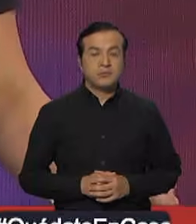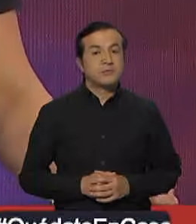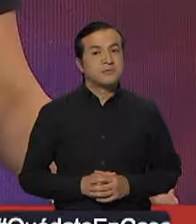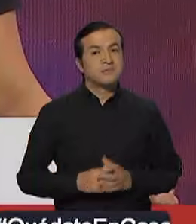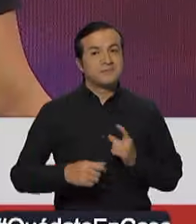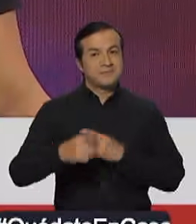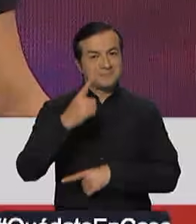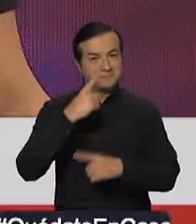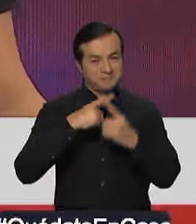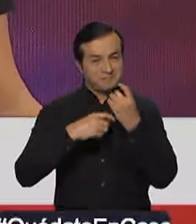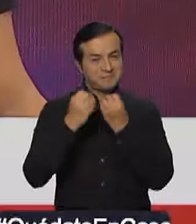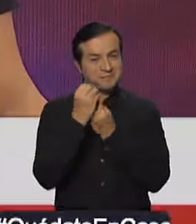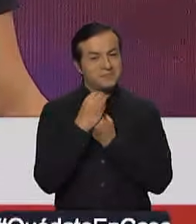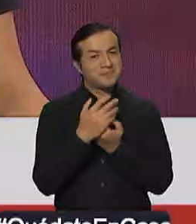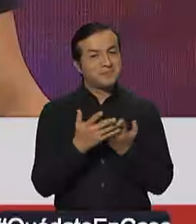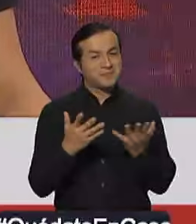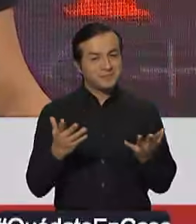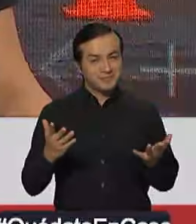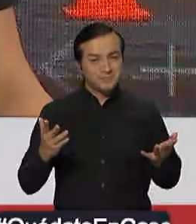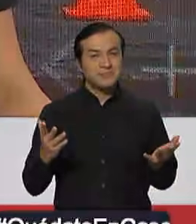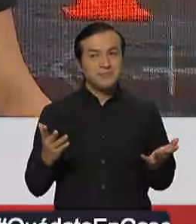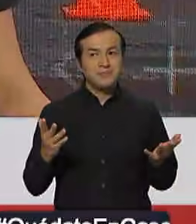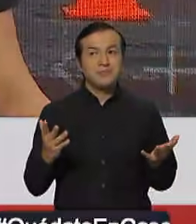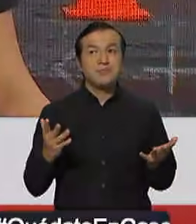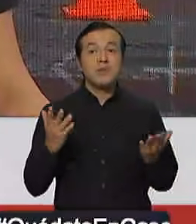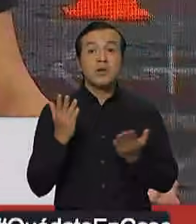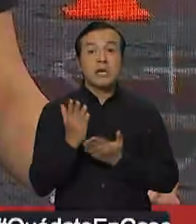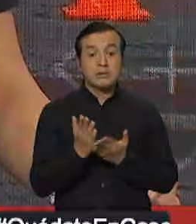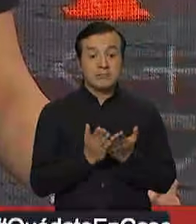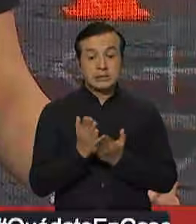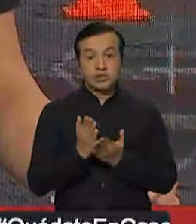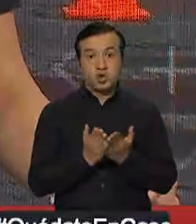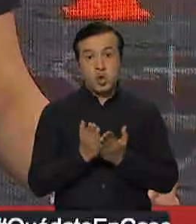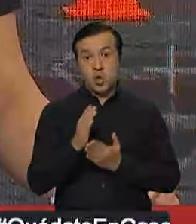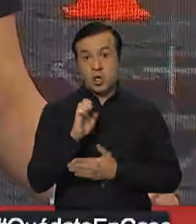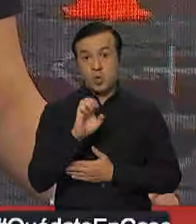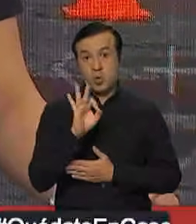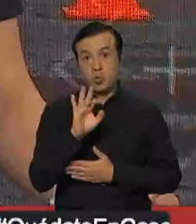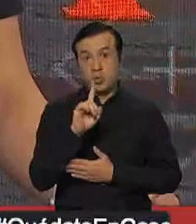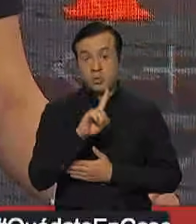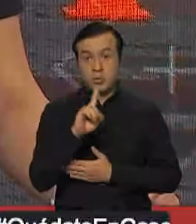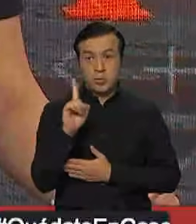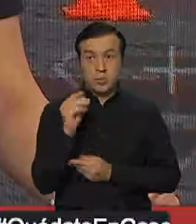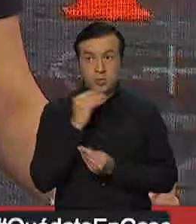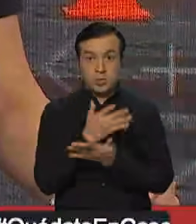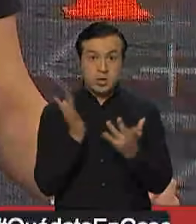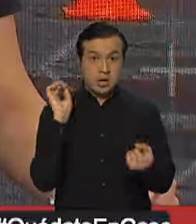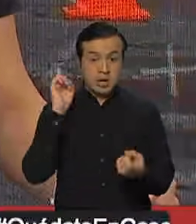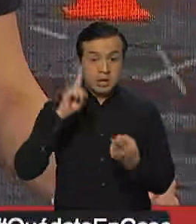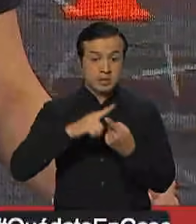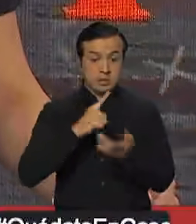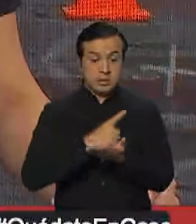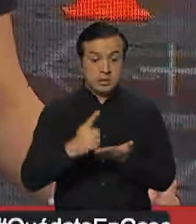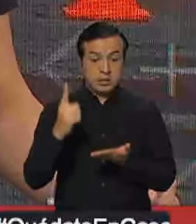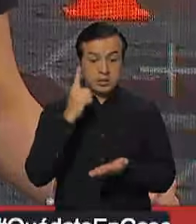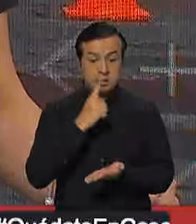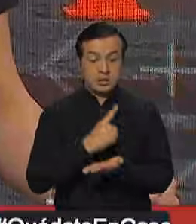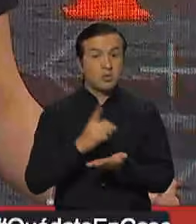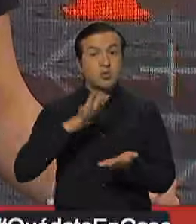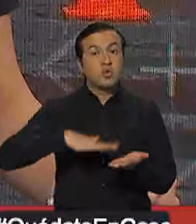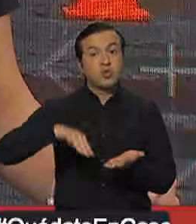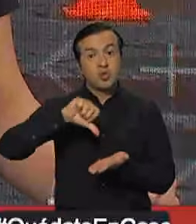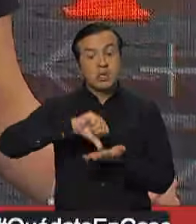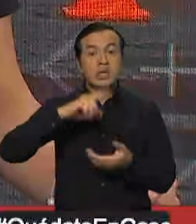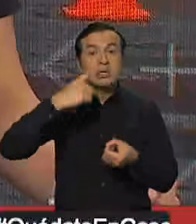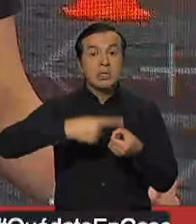Estamos de regreso con más información nacional. Según el Servicio Integrado de Seguridad de EQ911, hasta la semana anterior, en ciudades como